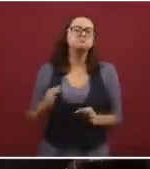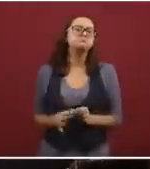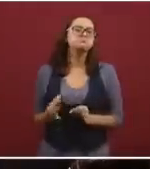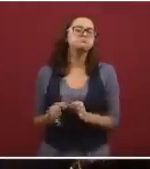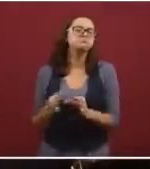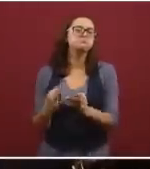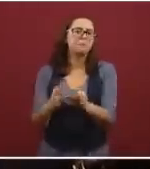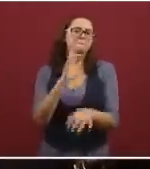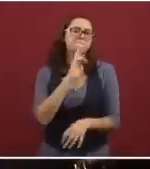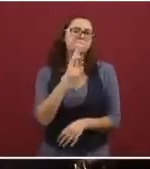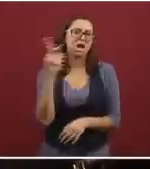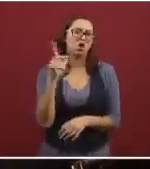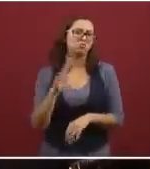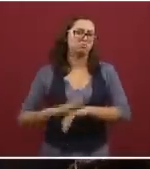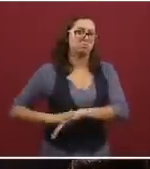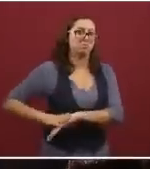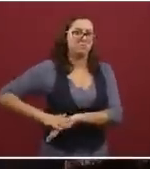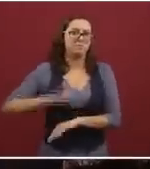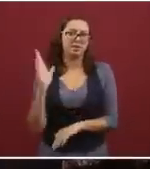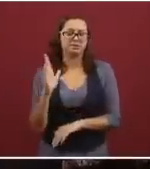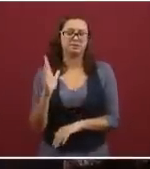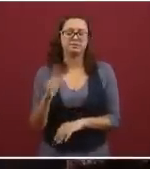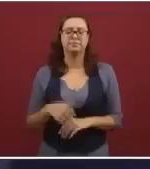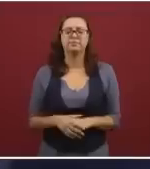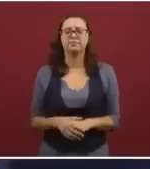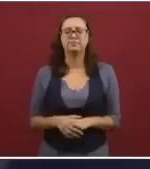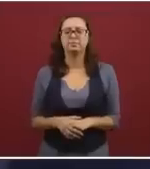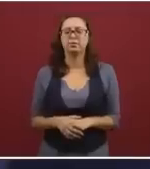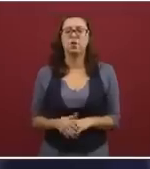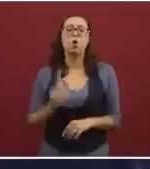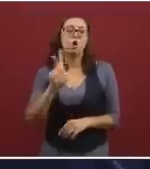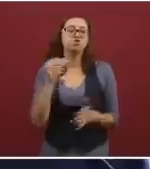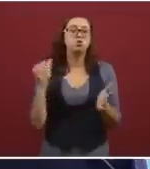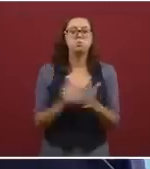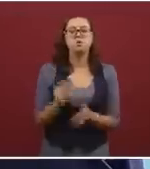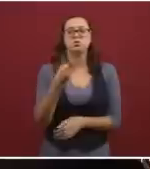Es del orden de 8.400